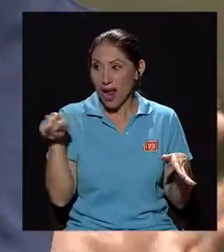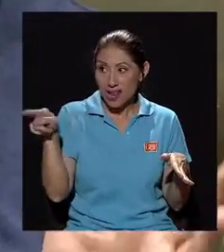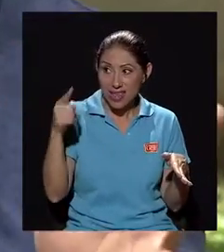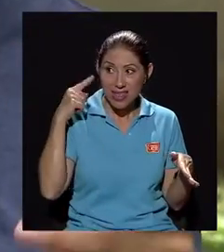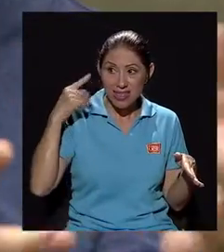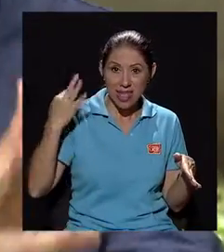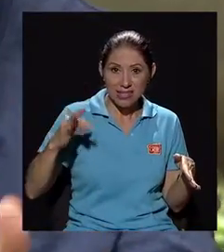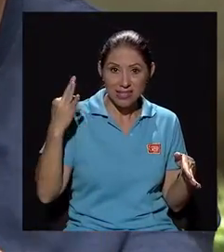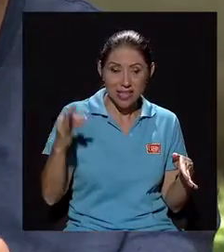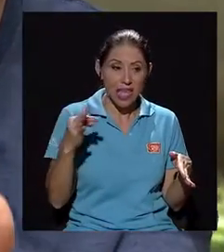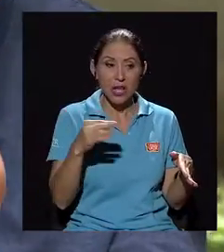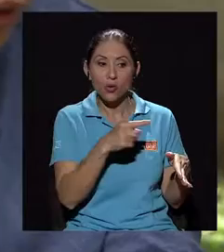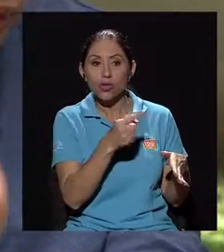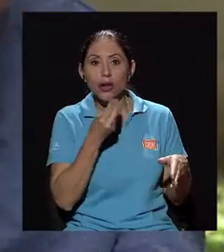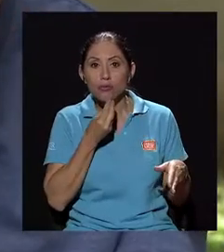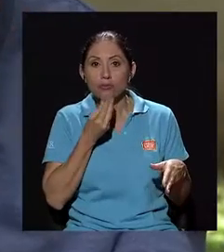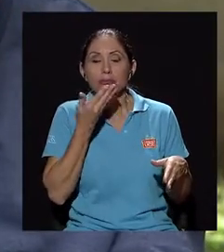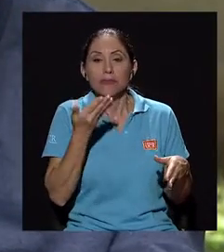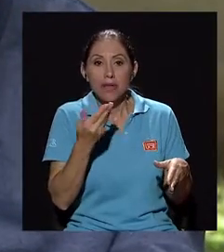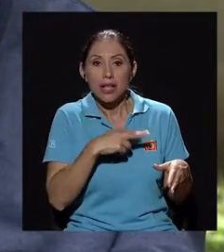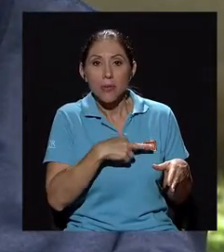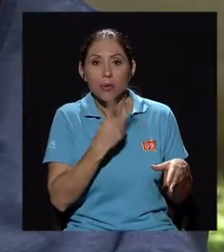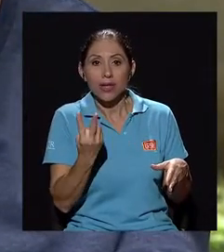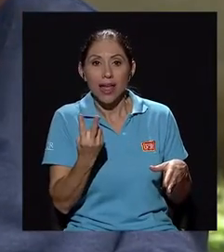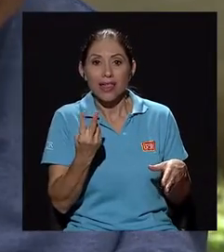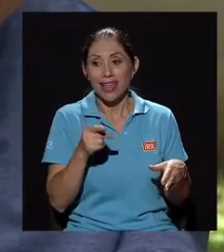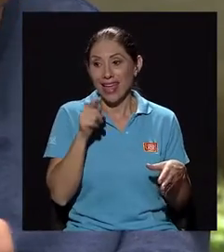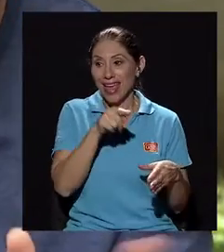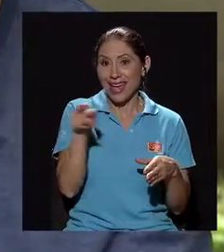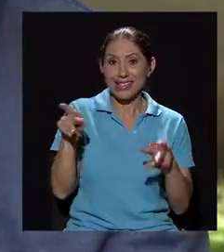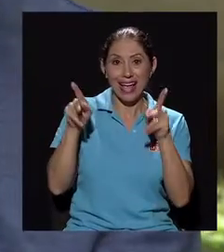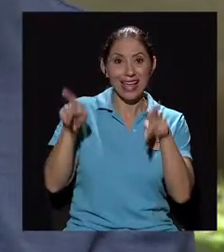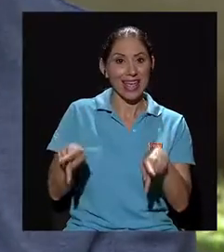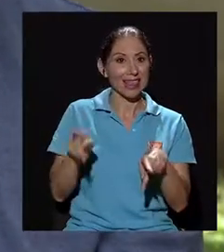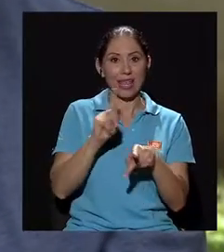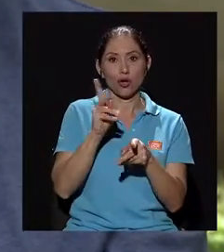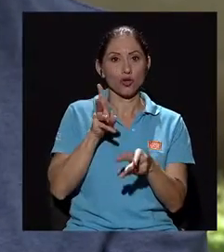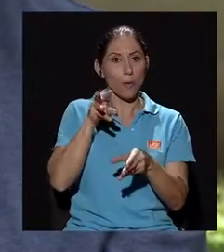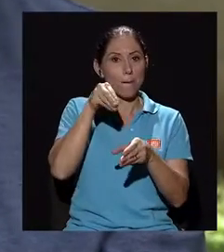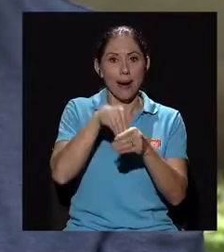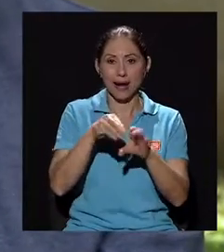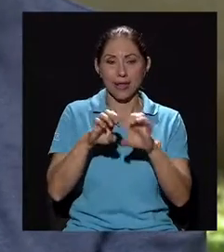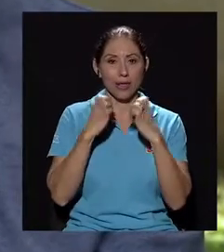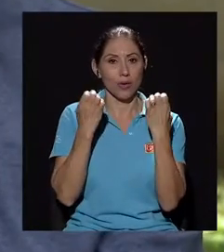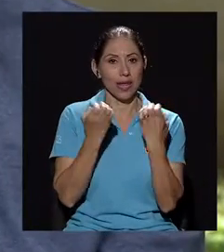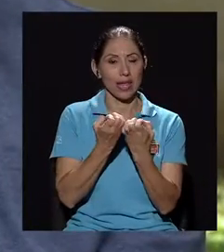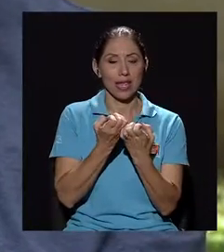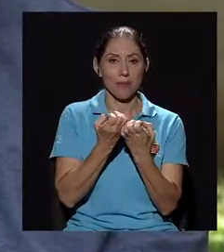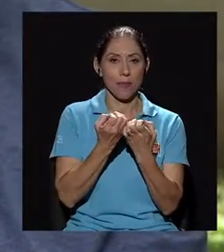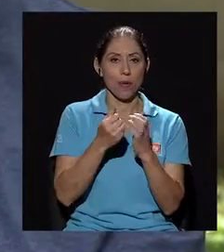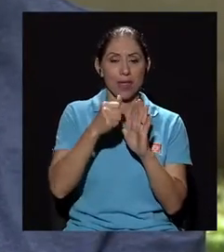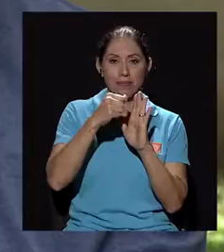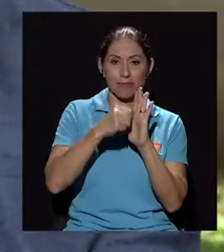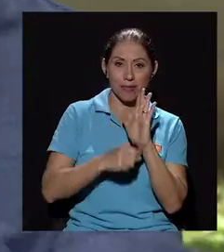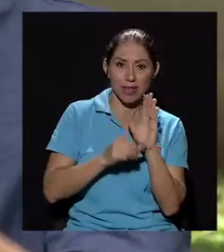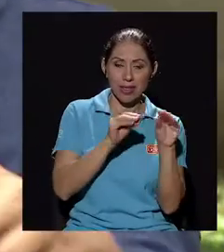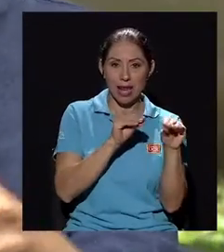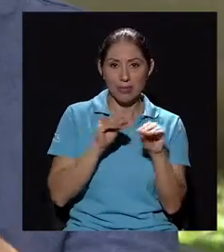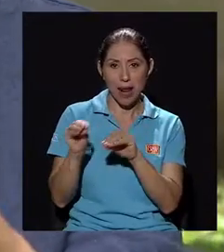que, bueno, y esta gente que no son parte tampoco de un equipo de trasplantes, pues ahí,